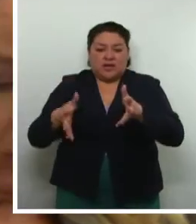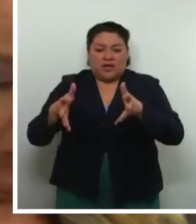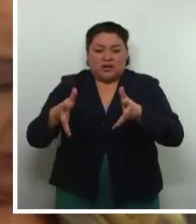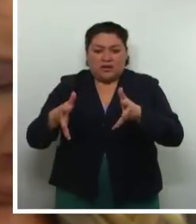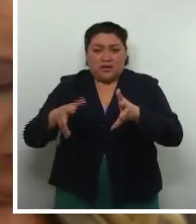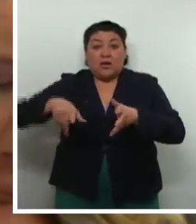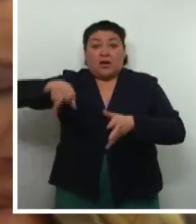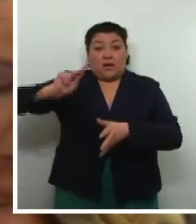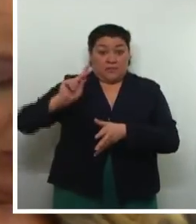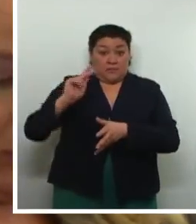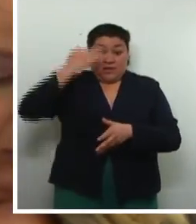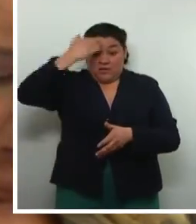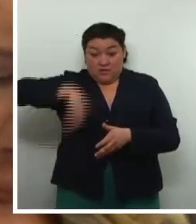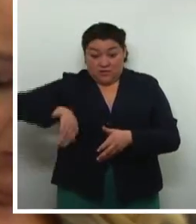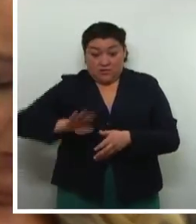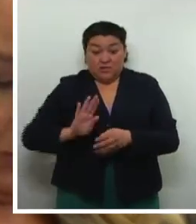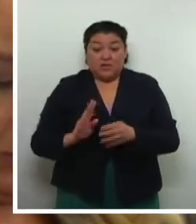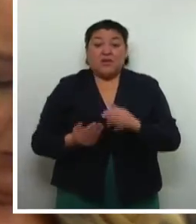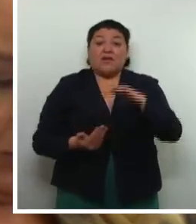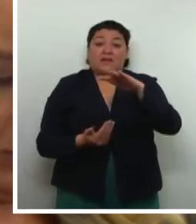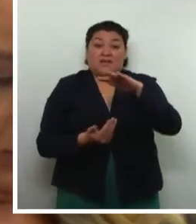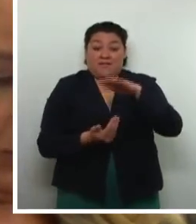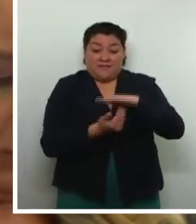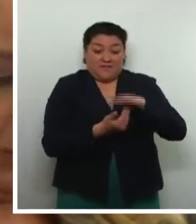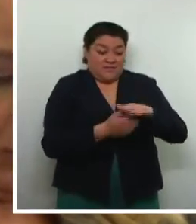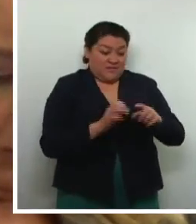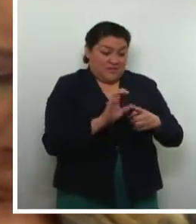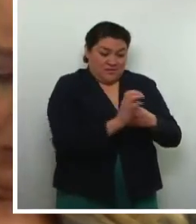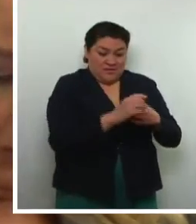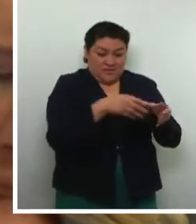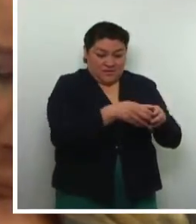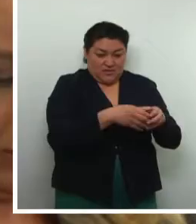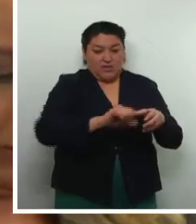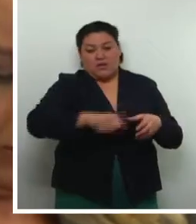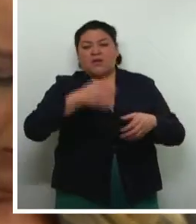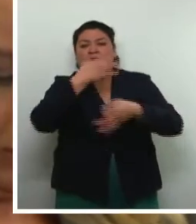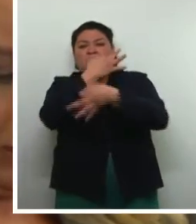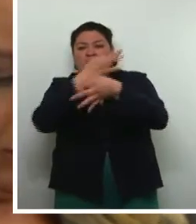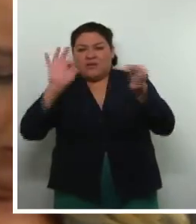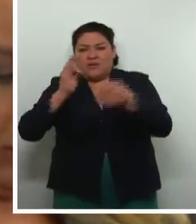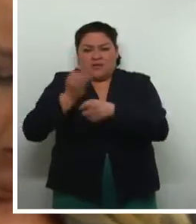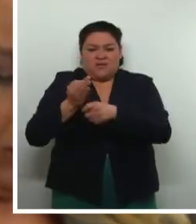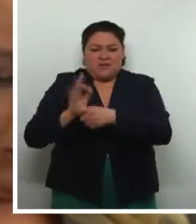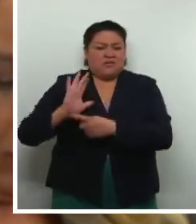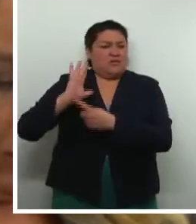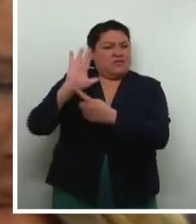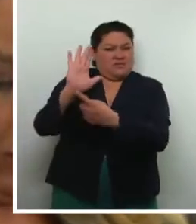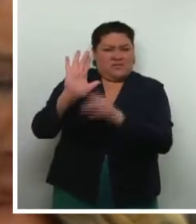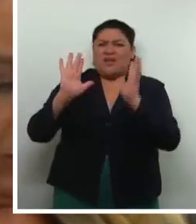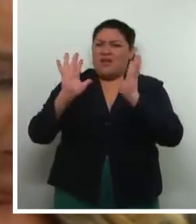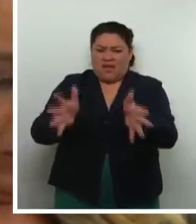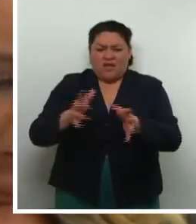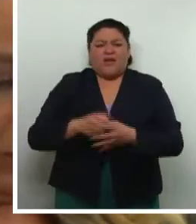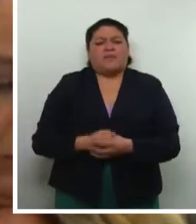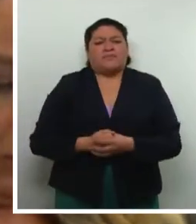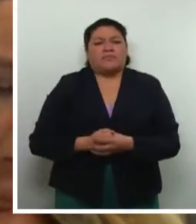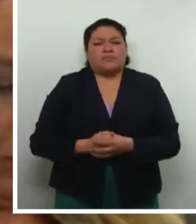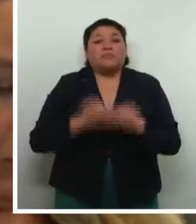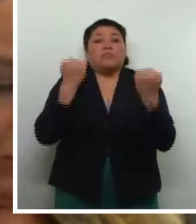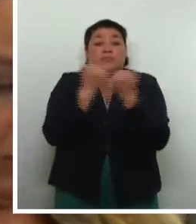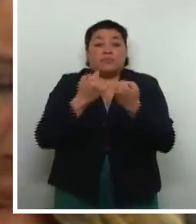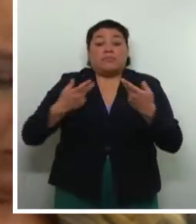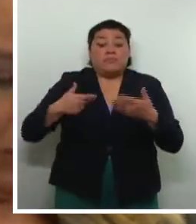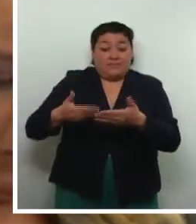se plantearon en la mesa y también anunciaron que se presentaron aquí. Se presentó el